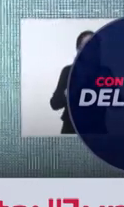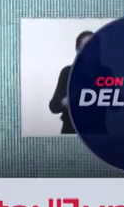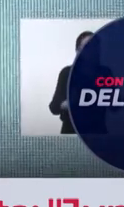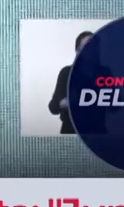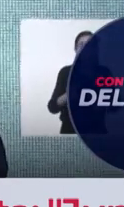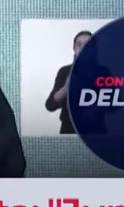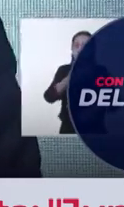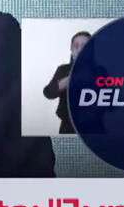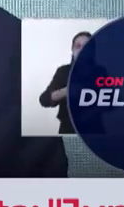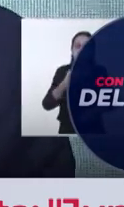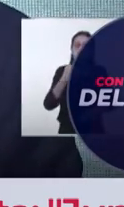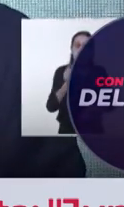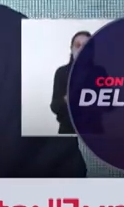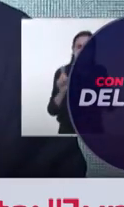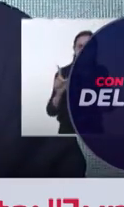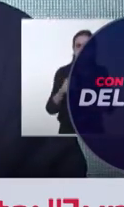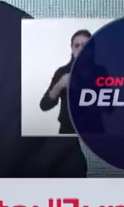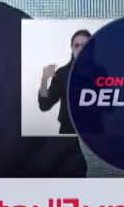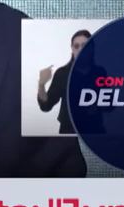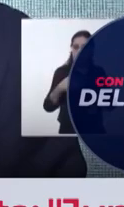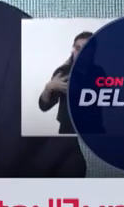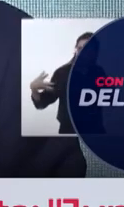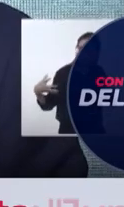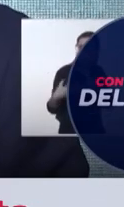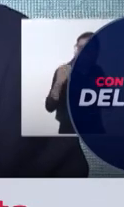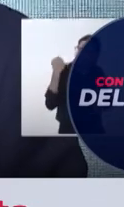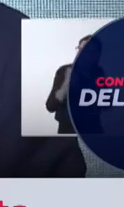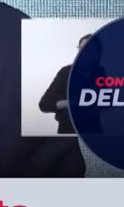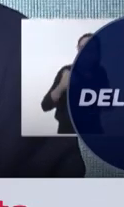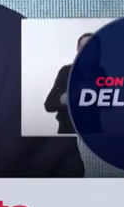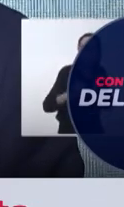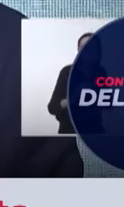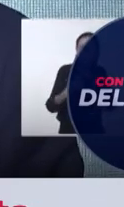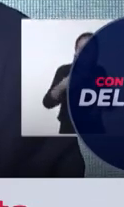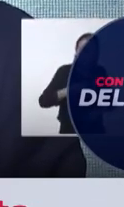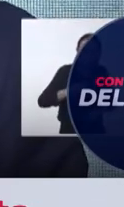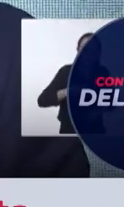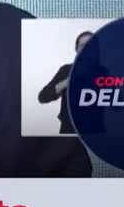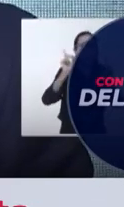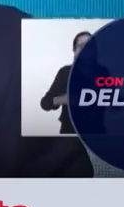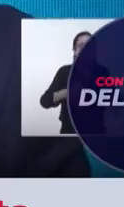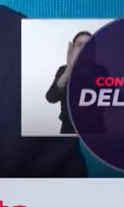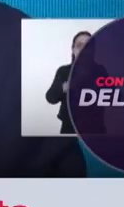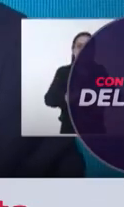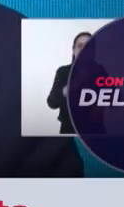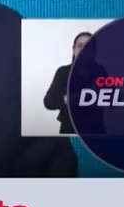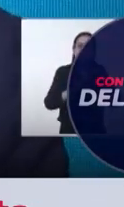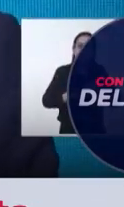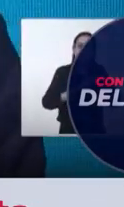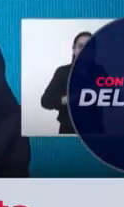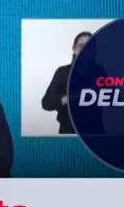al fenómeno de Milei, después podemos discutir sí, cómo se hizo eso, de la forma, pero en la política se juega así. Massa